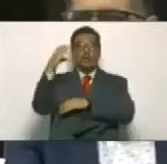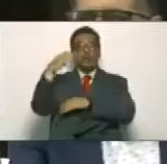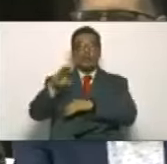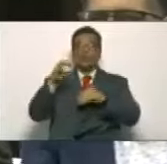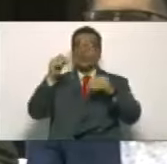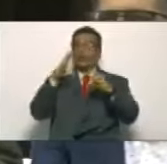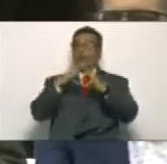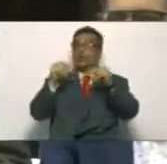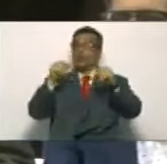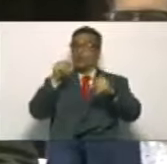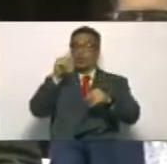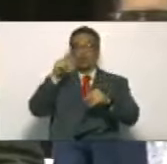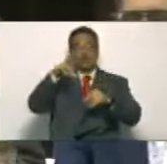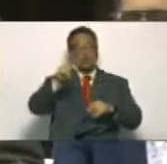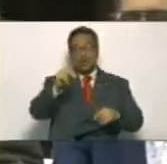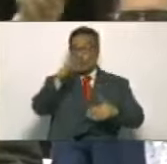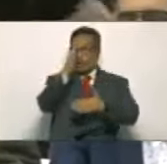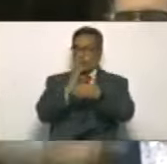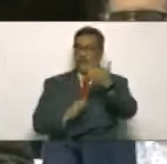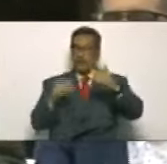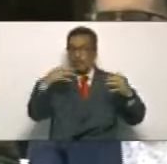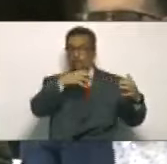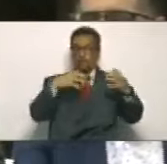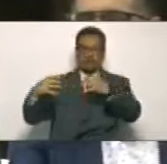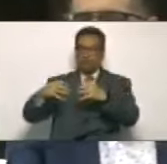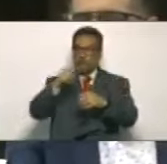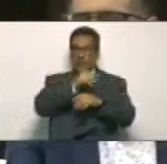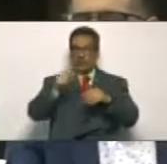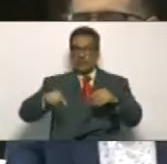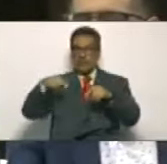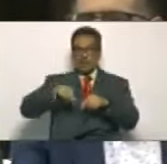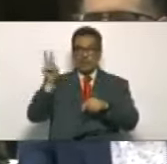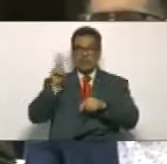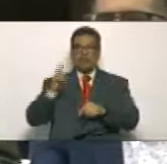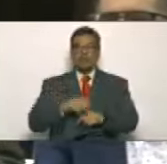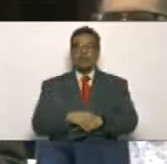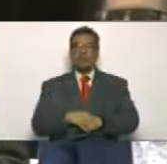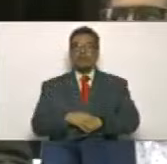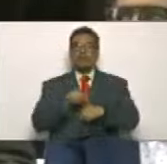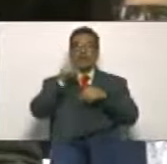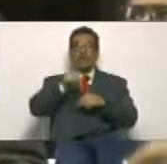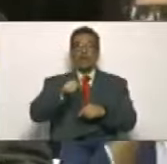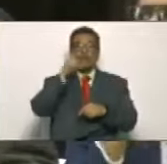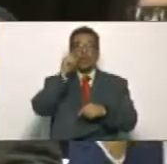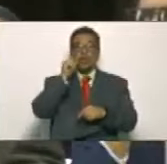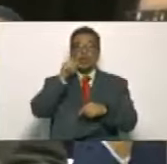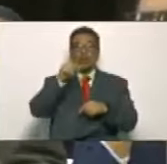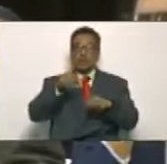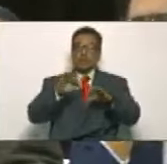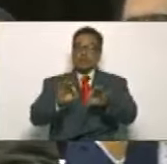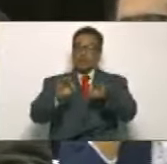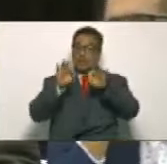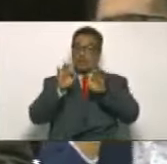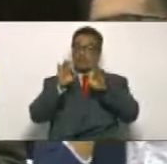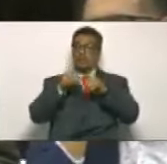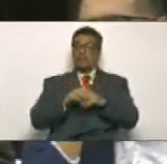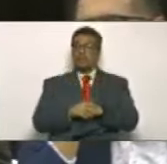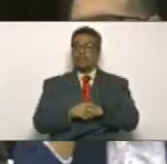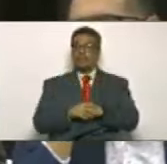la división que consumían guerras civiles a Venezuela. Este personaje tan interesante,